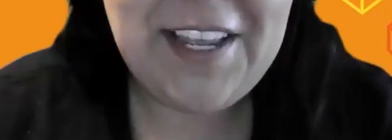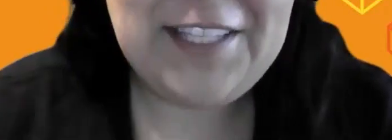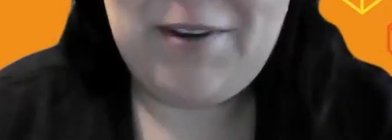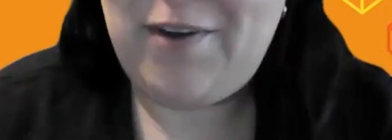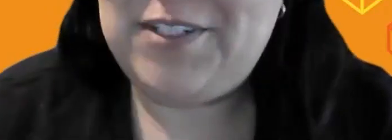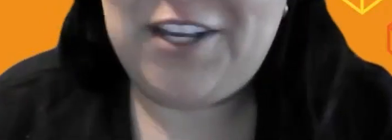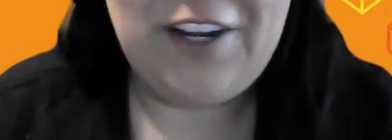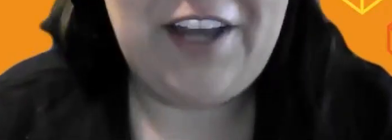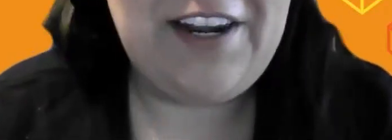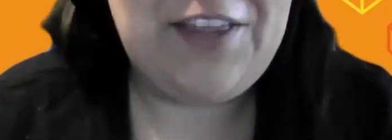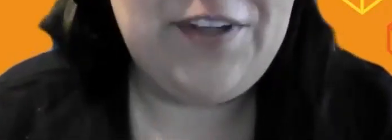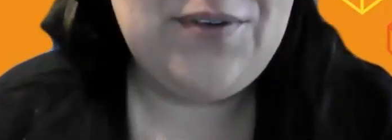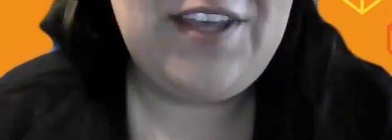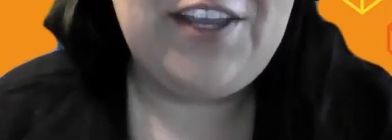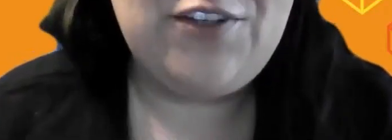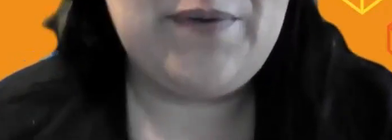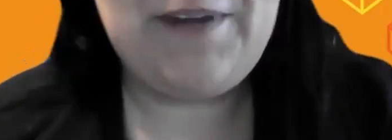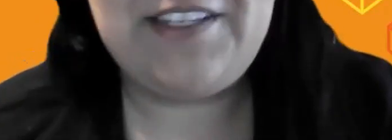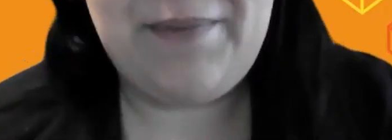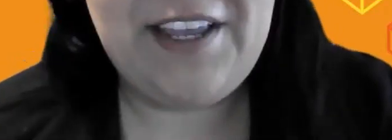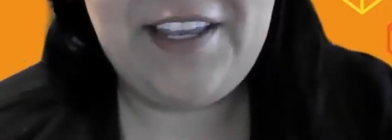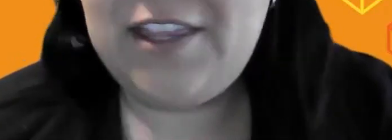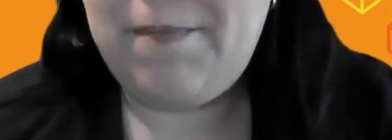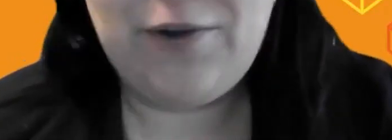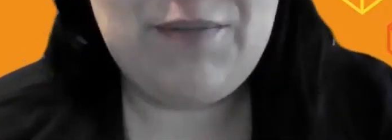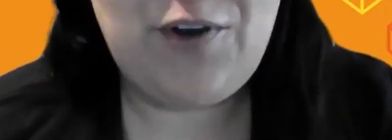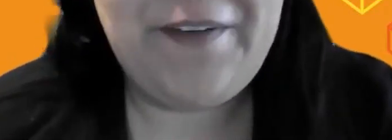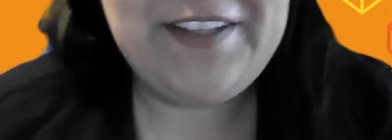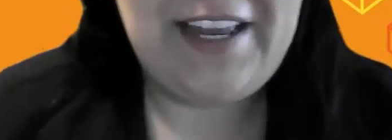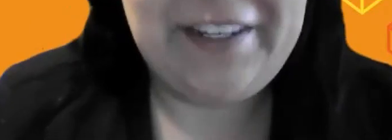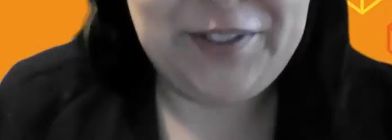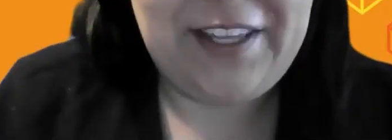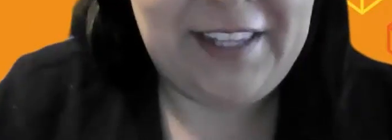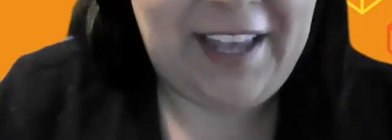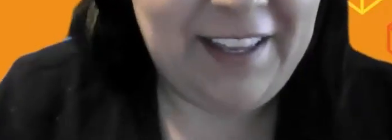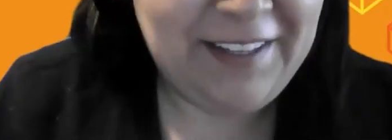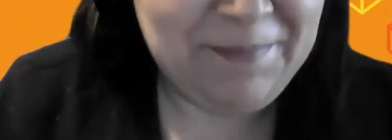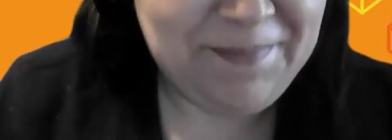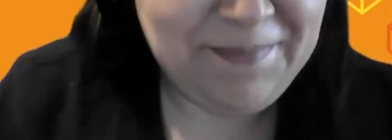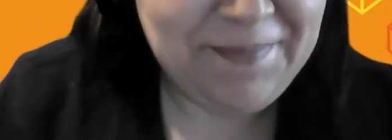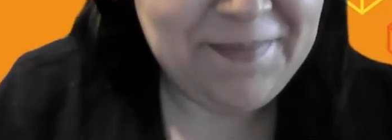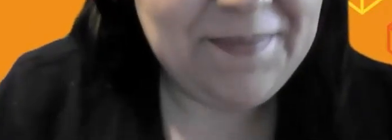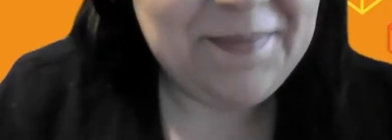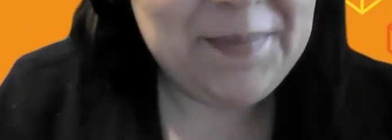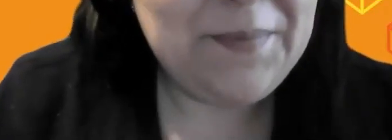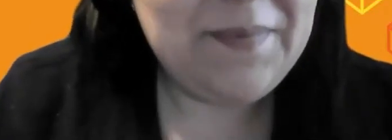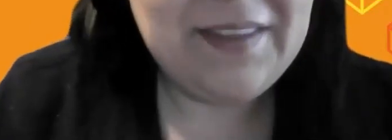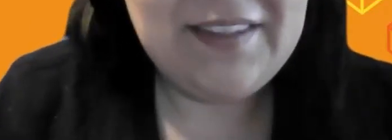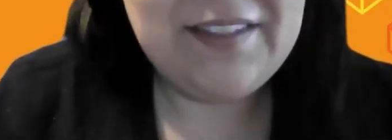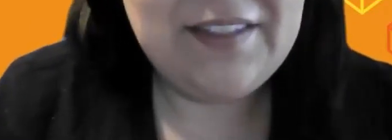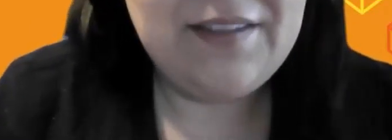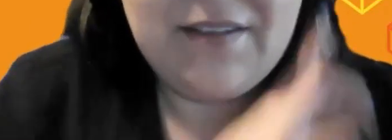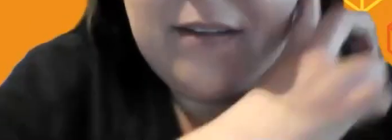técnicas pero vamos a estar arreglando eso y aquí nos vemos con la semana que entra el próximo jueves a las 12 del día y aunque chicos